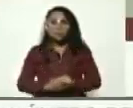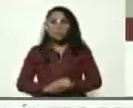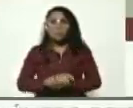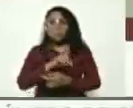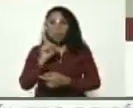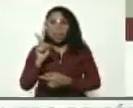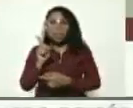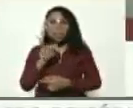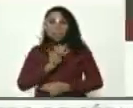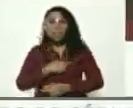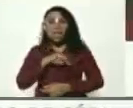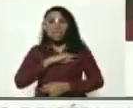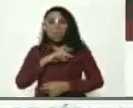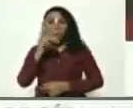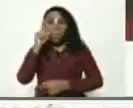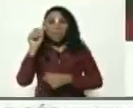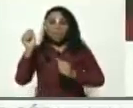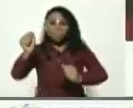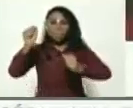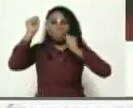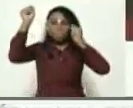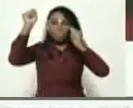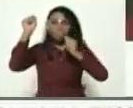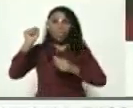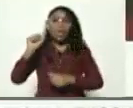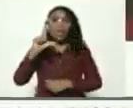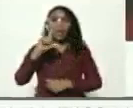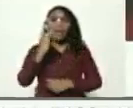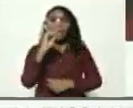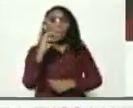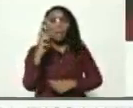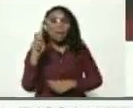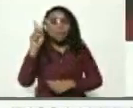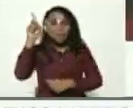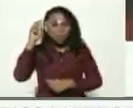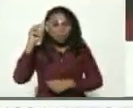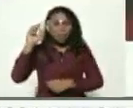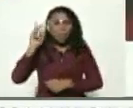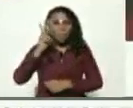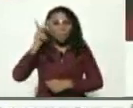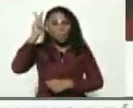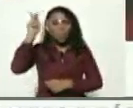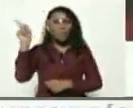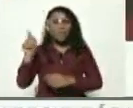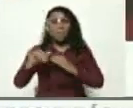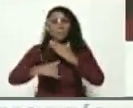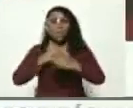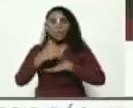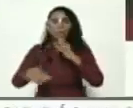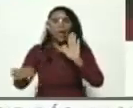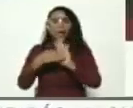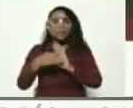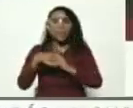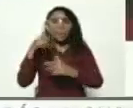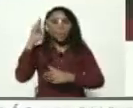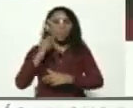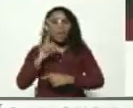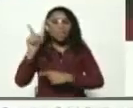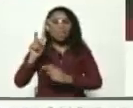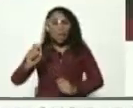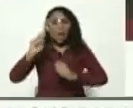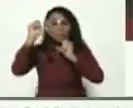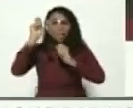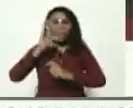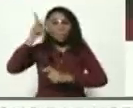de ese fantoche llamado Cartel de Lima, como un proyecto antibolivariano. El Cartel de Lima es el